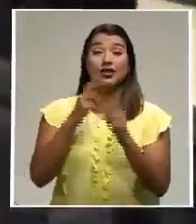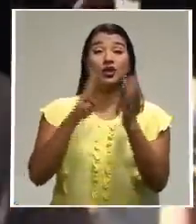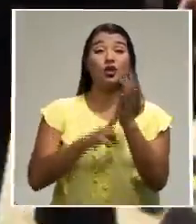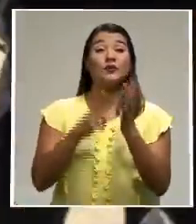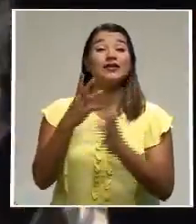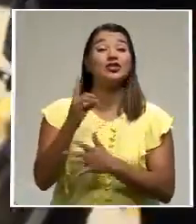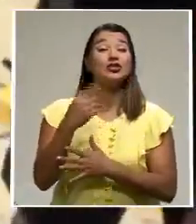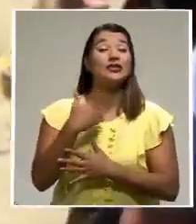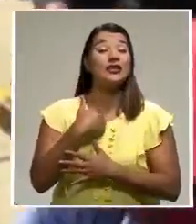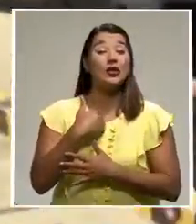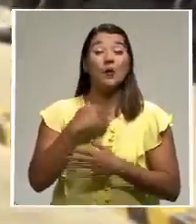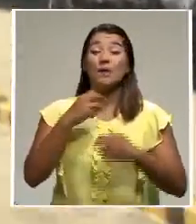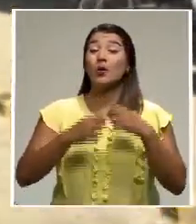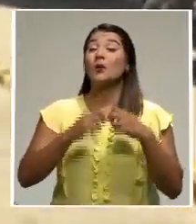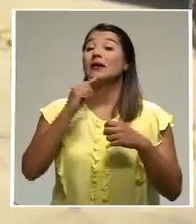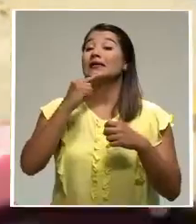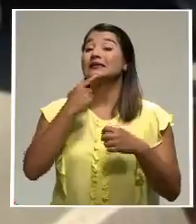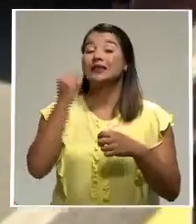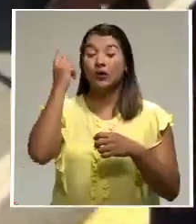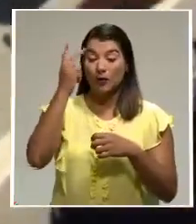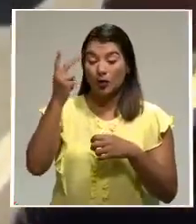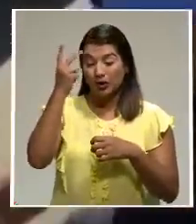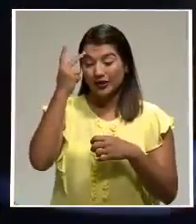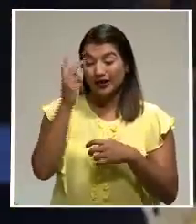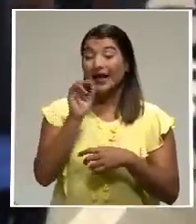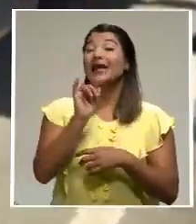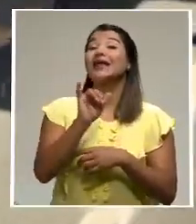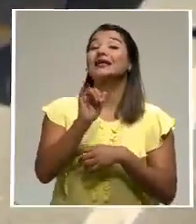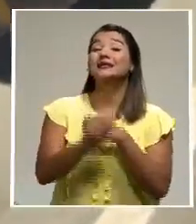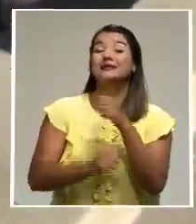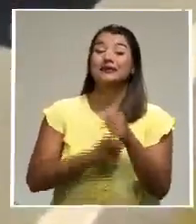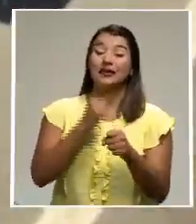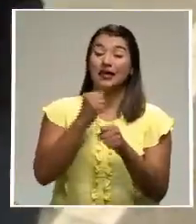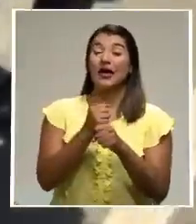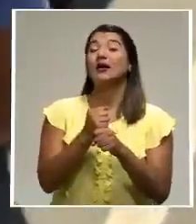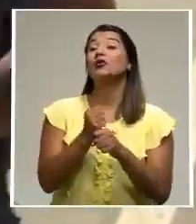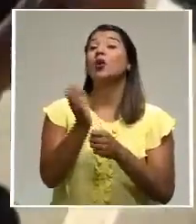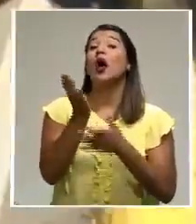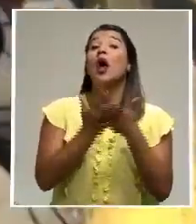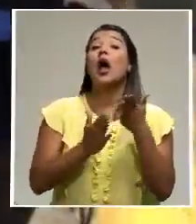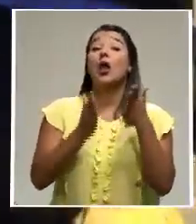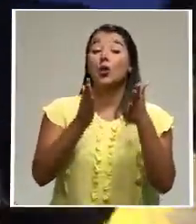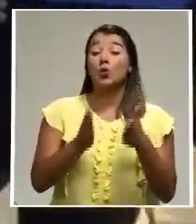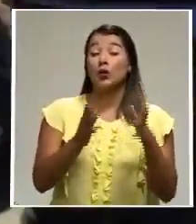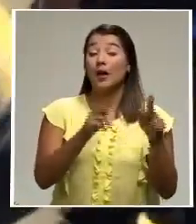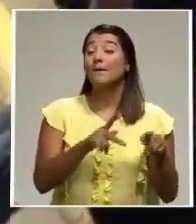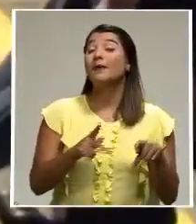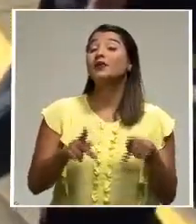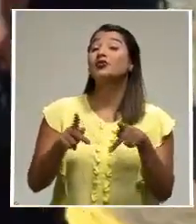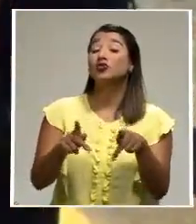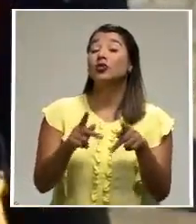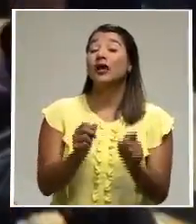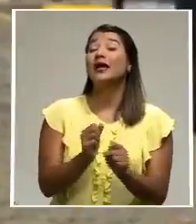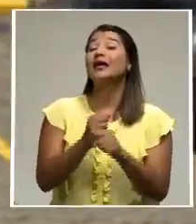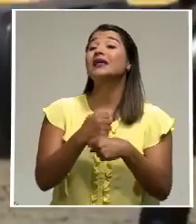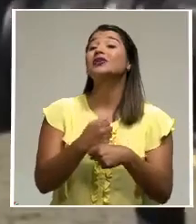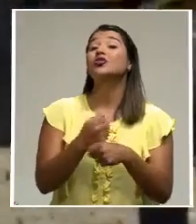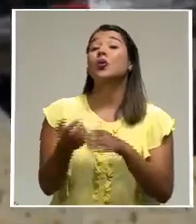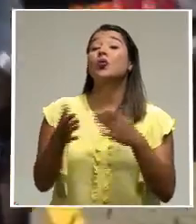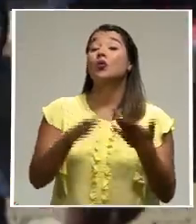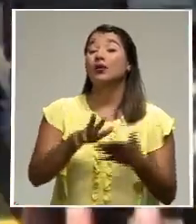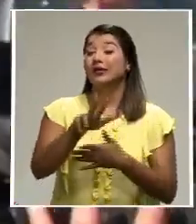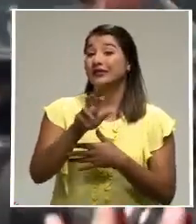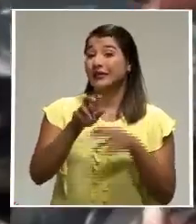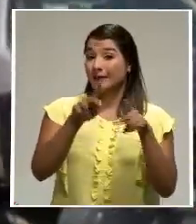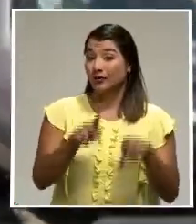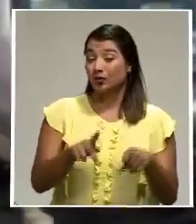grave crisis política. Ese año, la violenta represión de unas manifestaciones contra el gobierno causó más de 300 muertos y